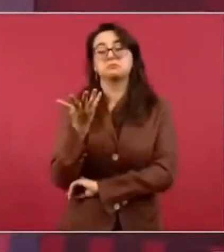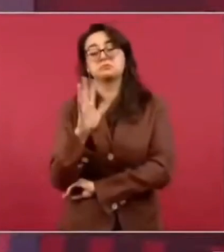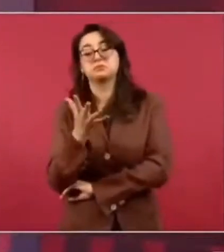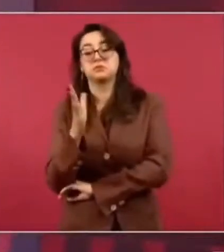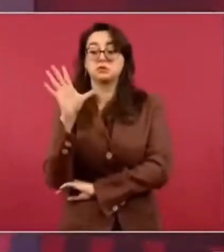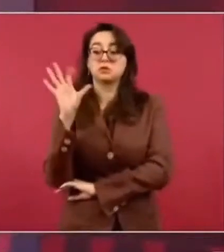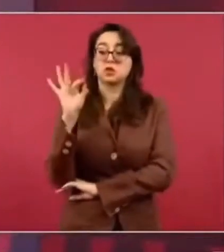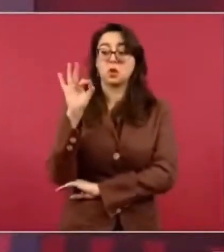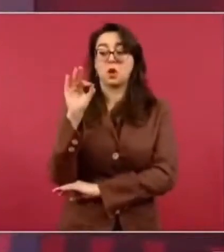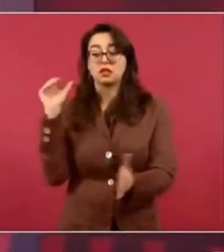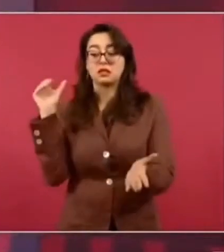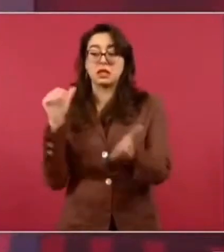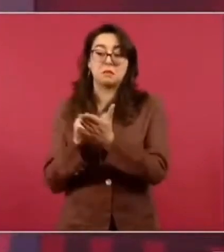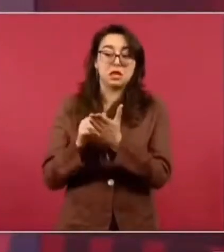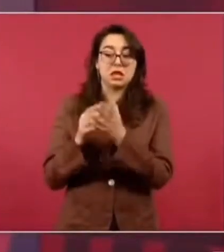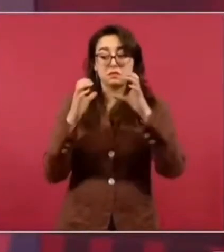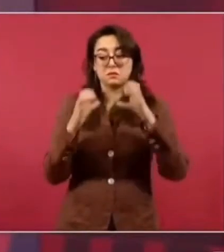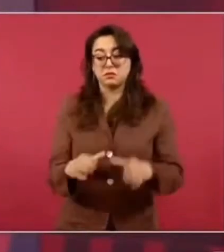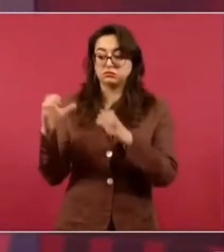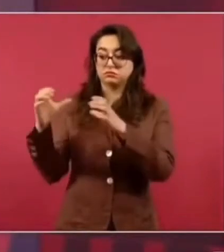los 3 millones que ofrecieron.